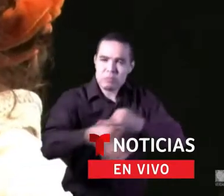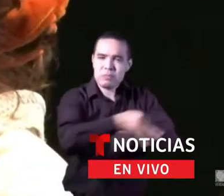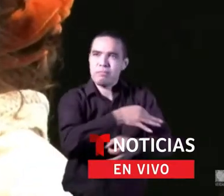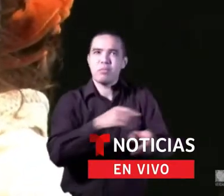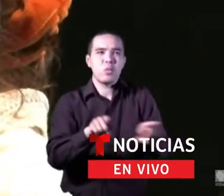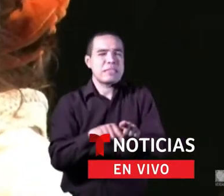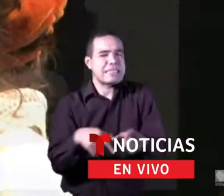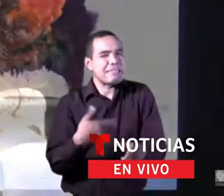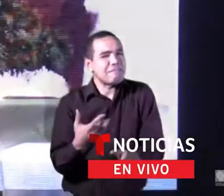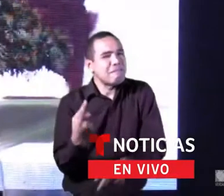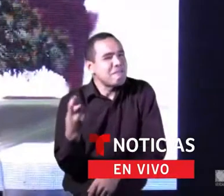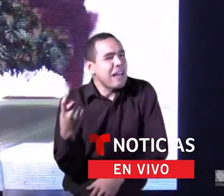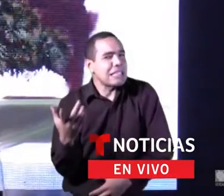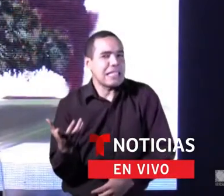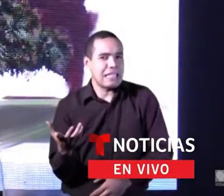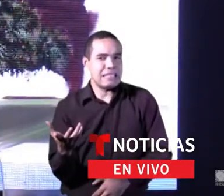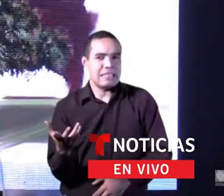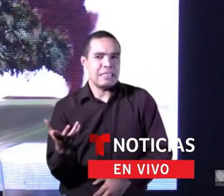está